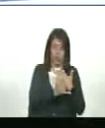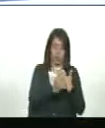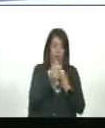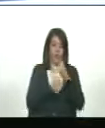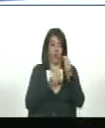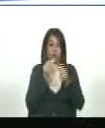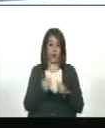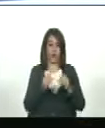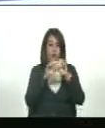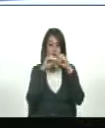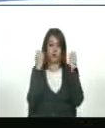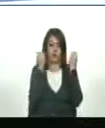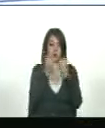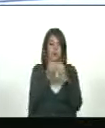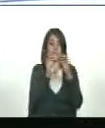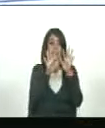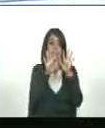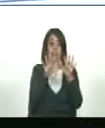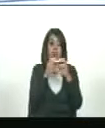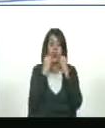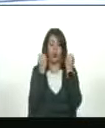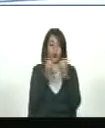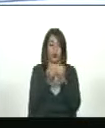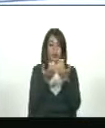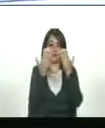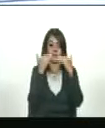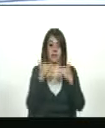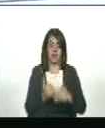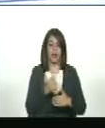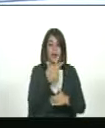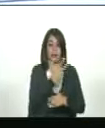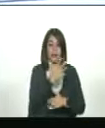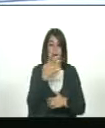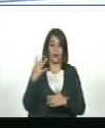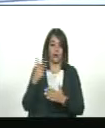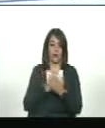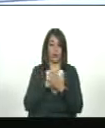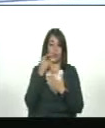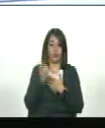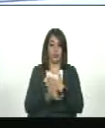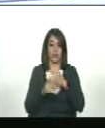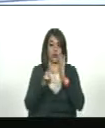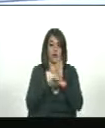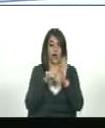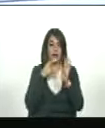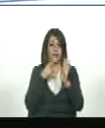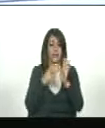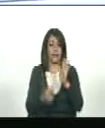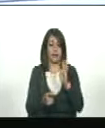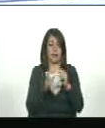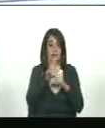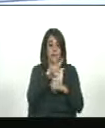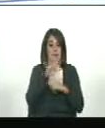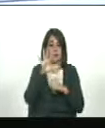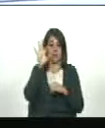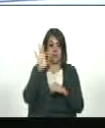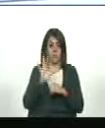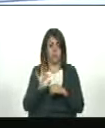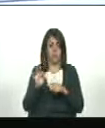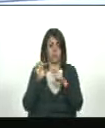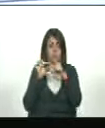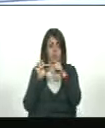distribuidas por los órganos. Tenemos 10 órganos y son 34 proyectos que están previstos en la ley. Quiero destacar que el